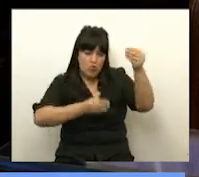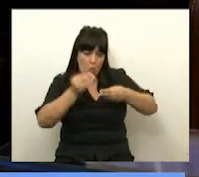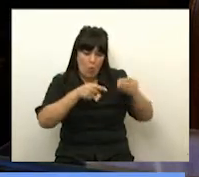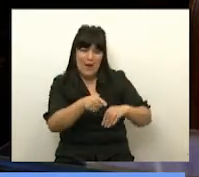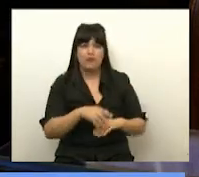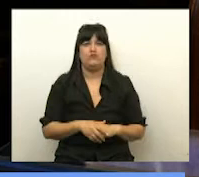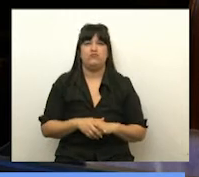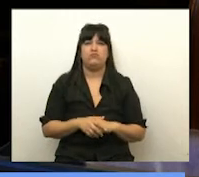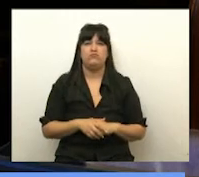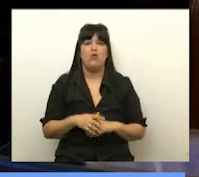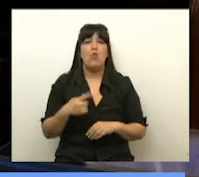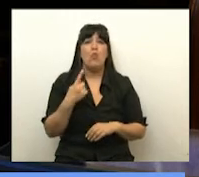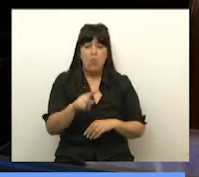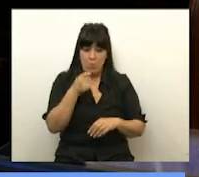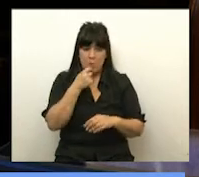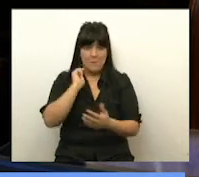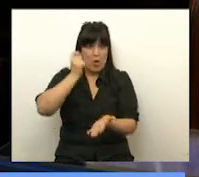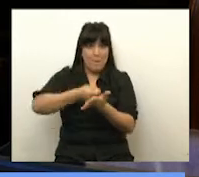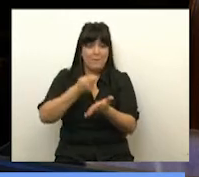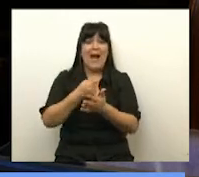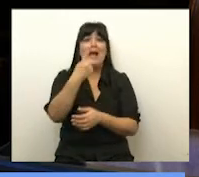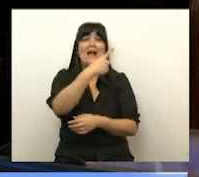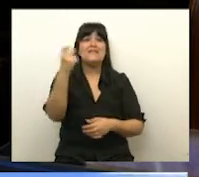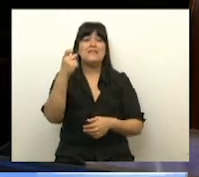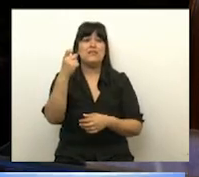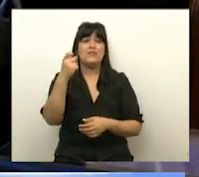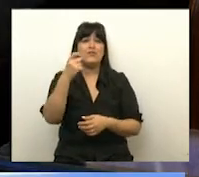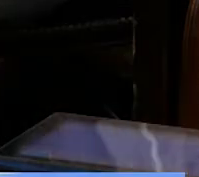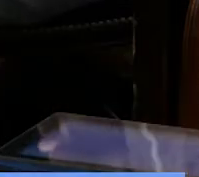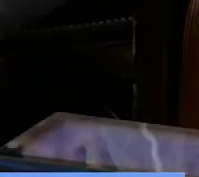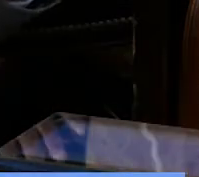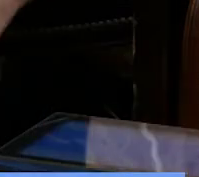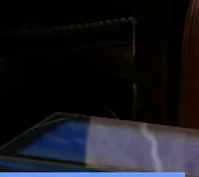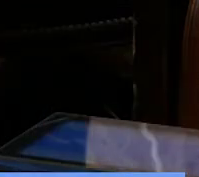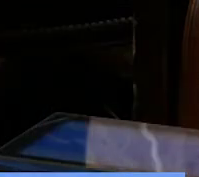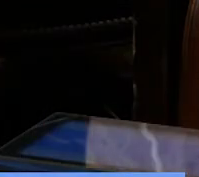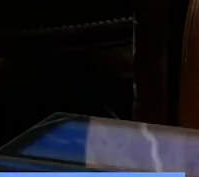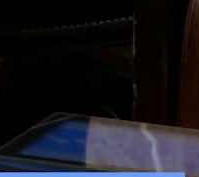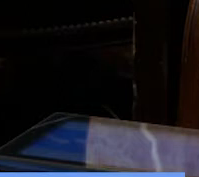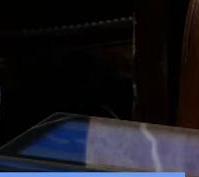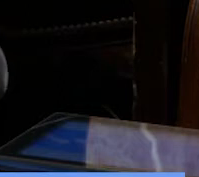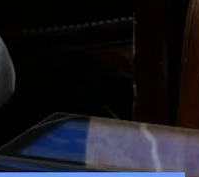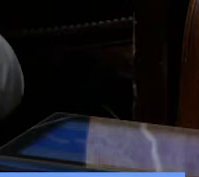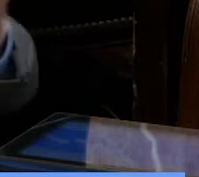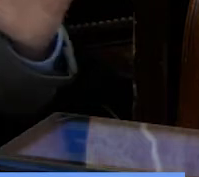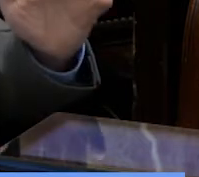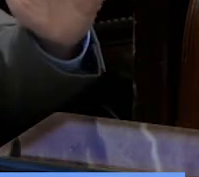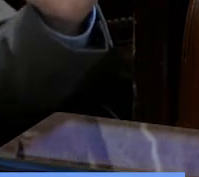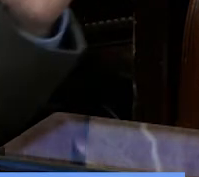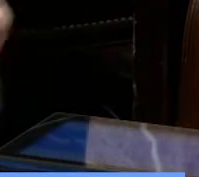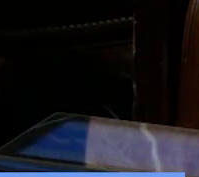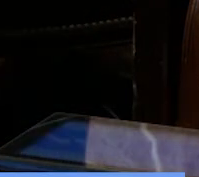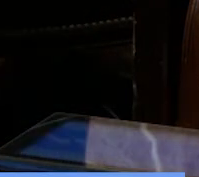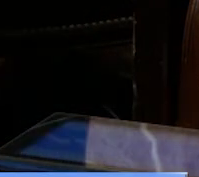Cuando nosotros estamos pagando 100 pesos de intereses de la deuda externa, ¿qué es lo que más crece? Casi el 50%. Casi el